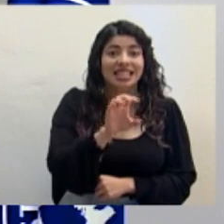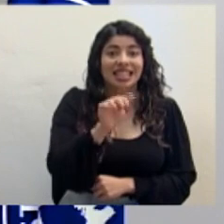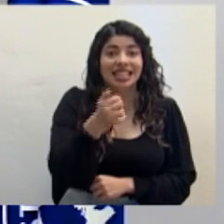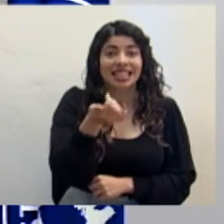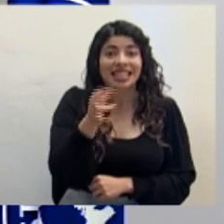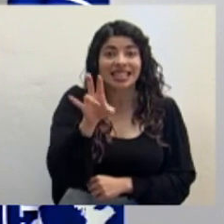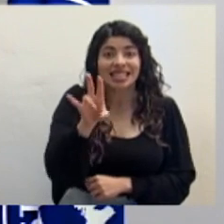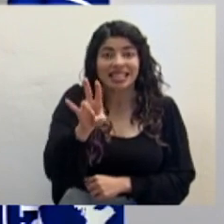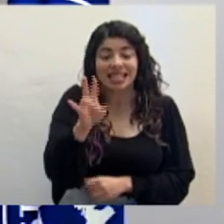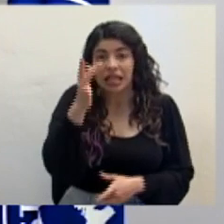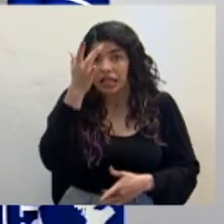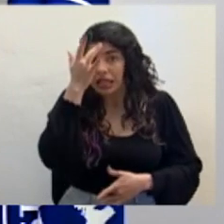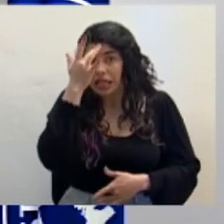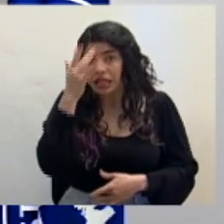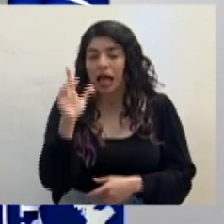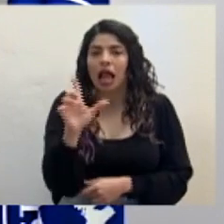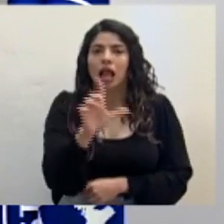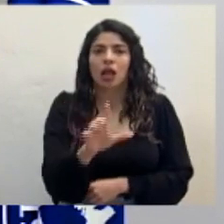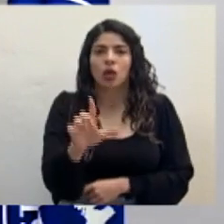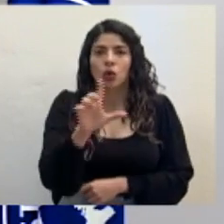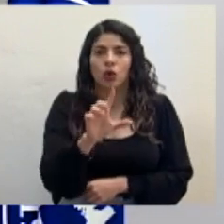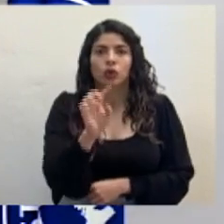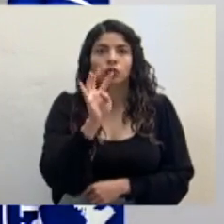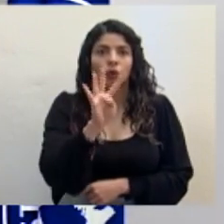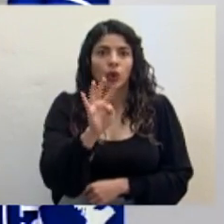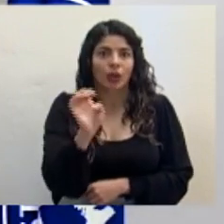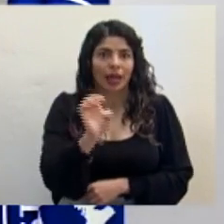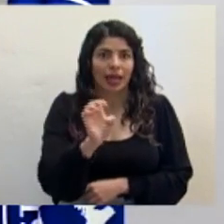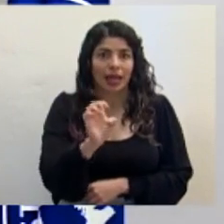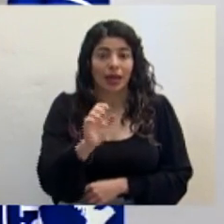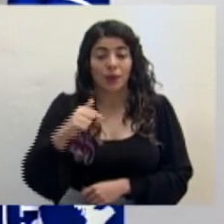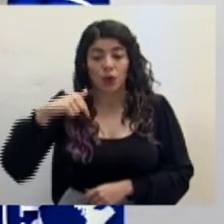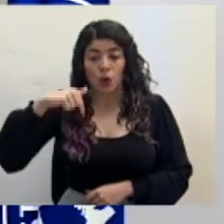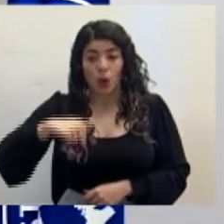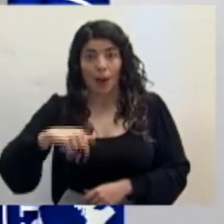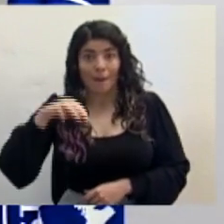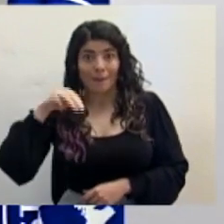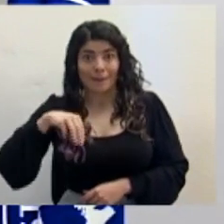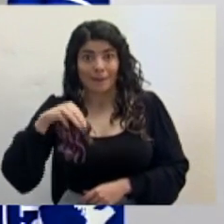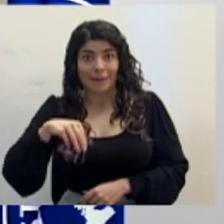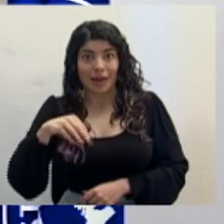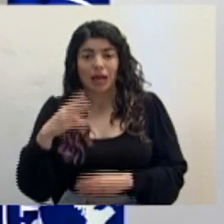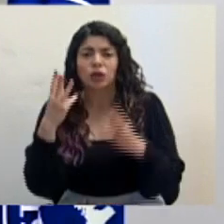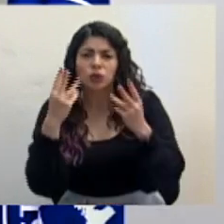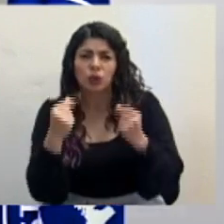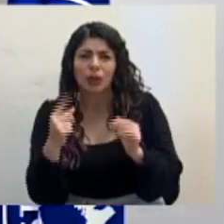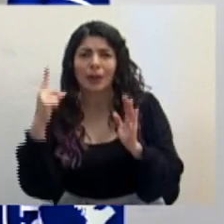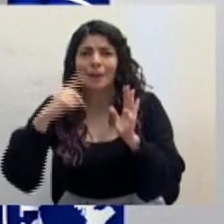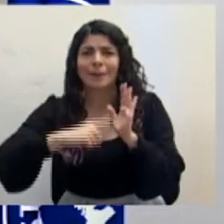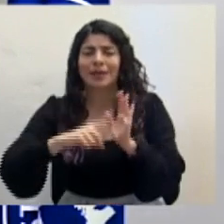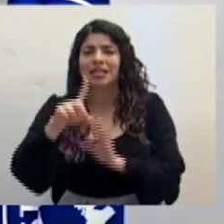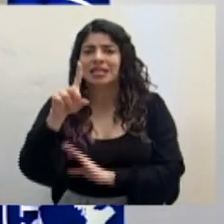717 casos para el día lunes 4 de enero y para hoy martes se registran